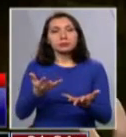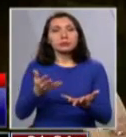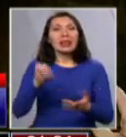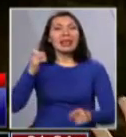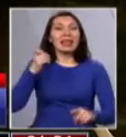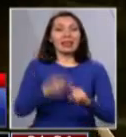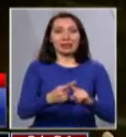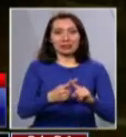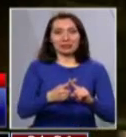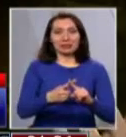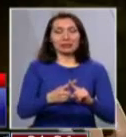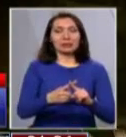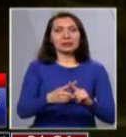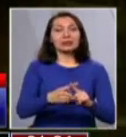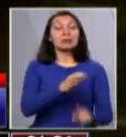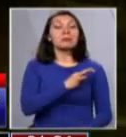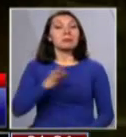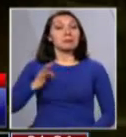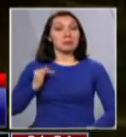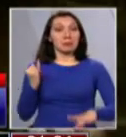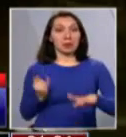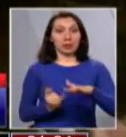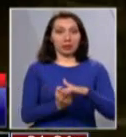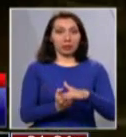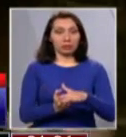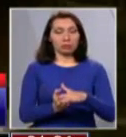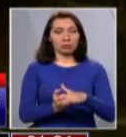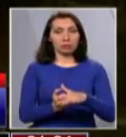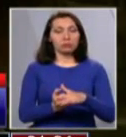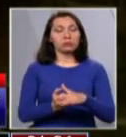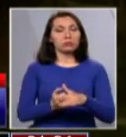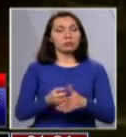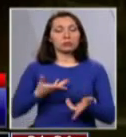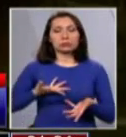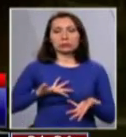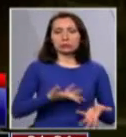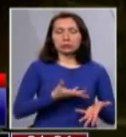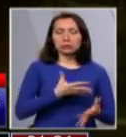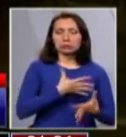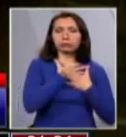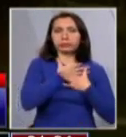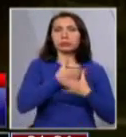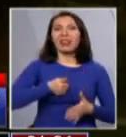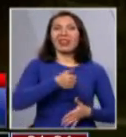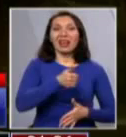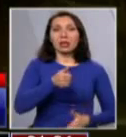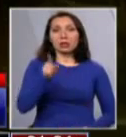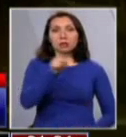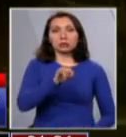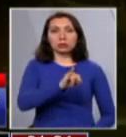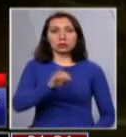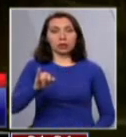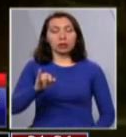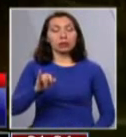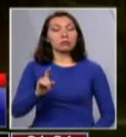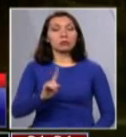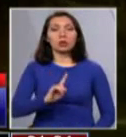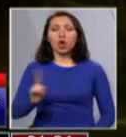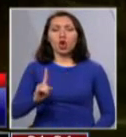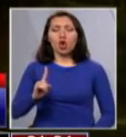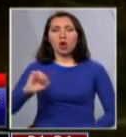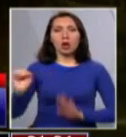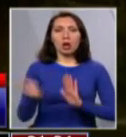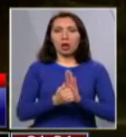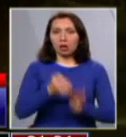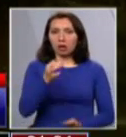ex ministro del interior habría presionado al director del servicio impuesto interno para que no se quiere